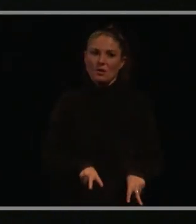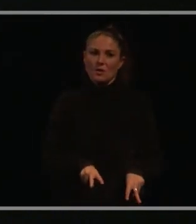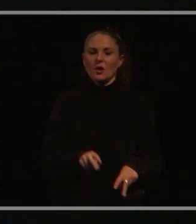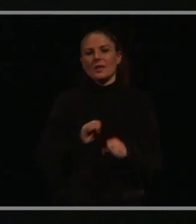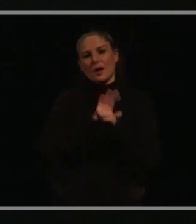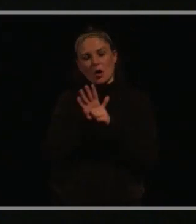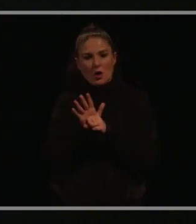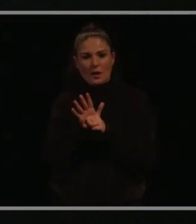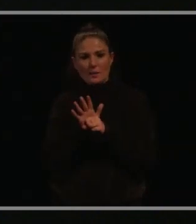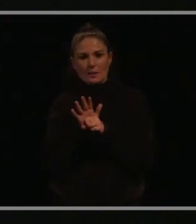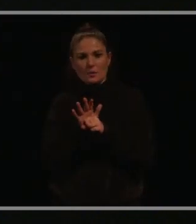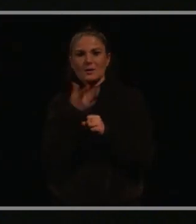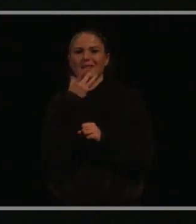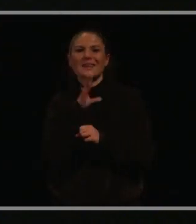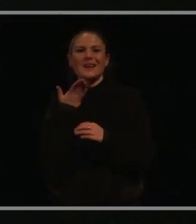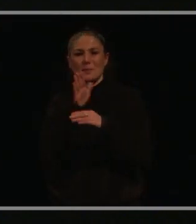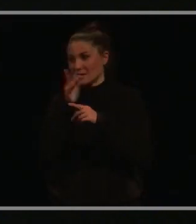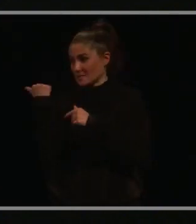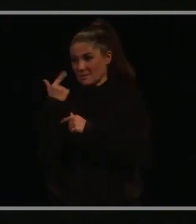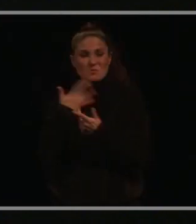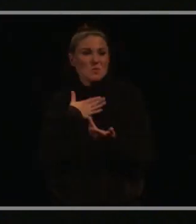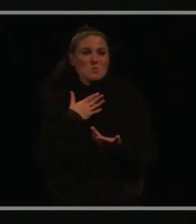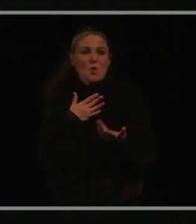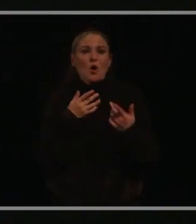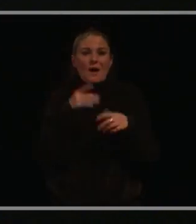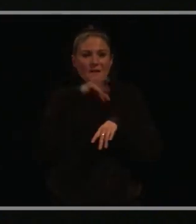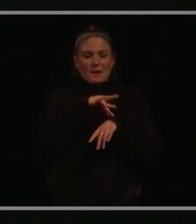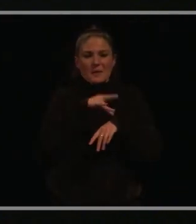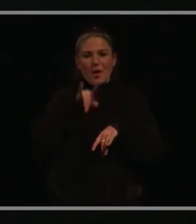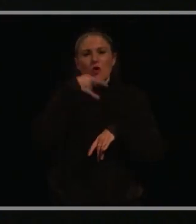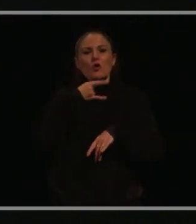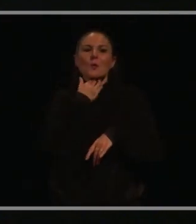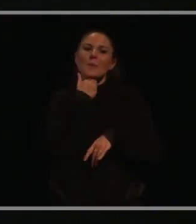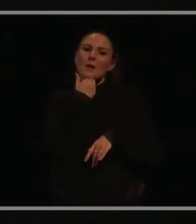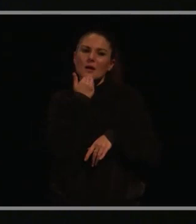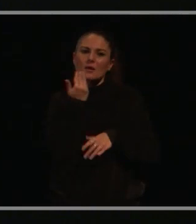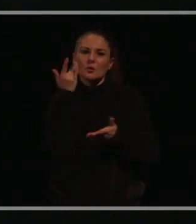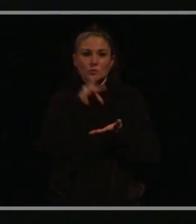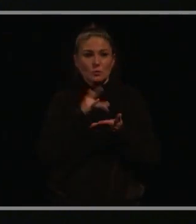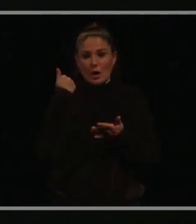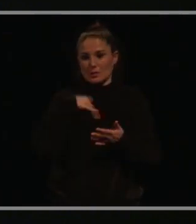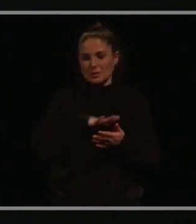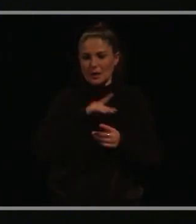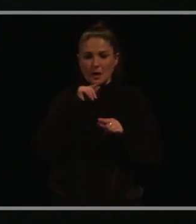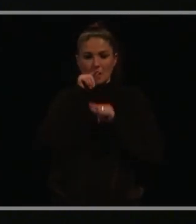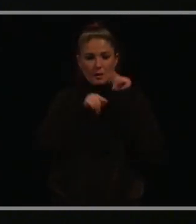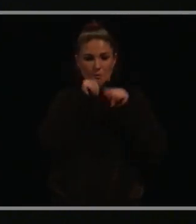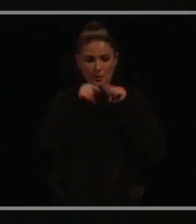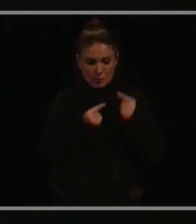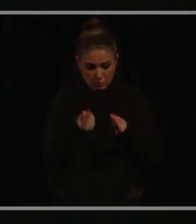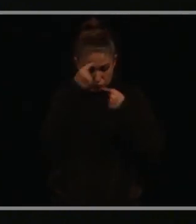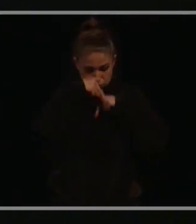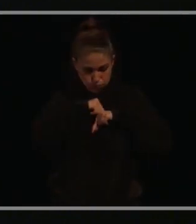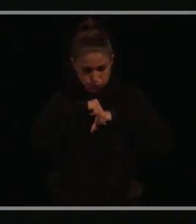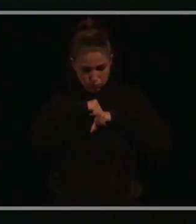del coronavirus. Quienes presentan estos cuadros tienen también mayor riesgo de una vez que se han contagiado, de ingreso